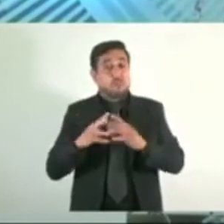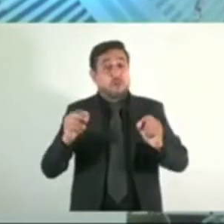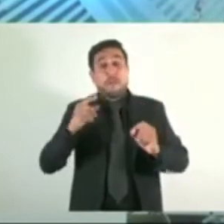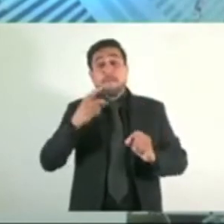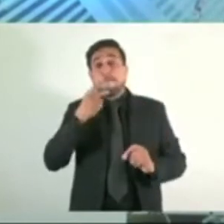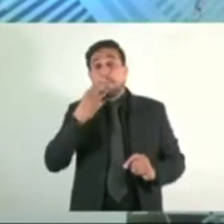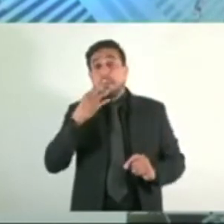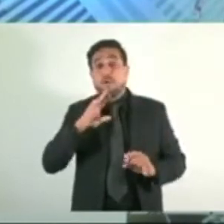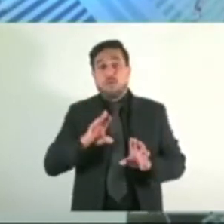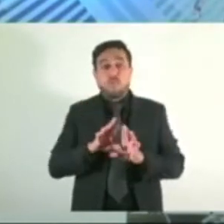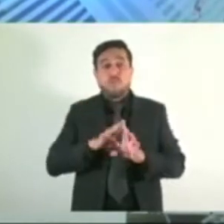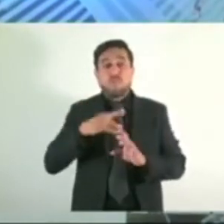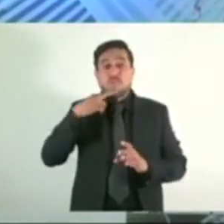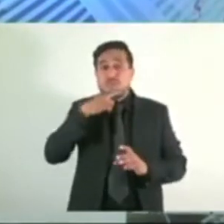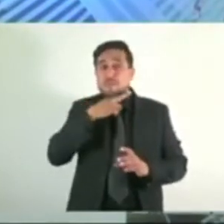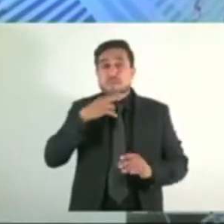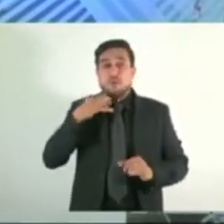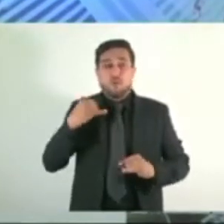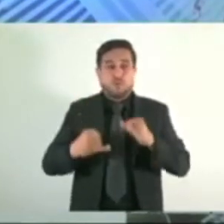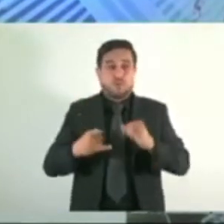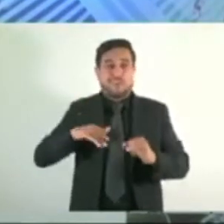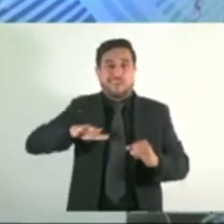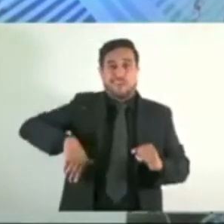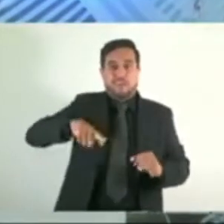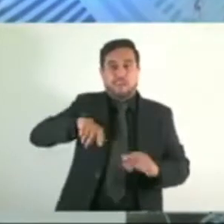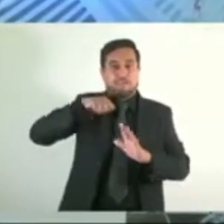expedición más pronta de la justicia y que veíamos en el informe, en el video,